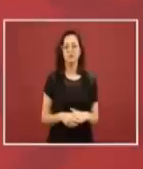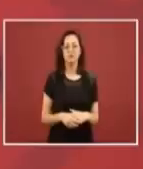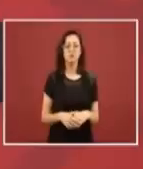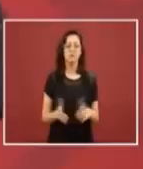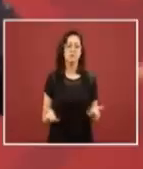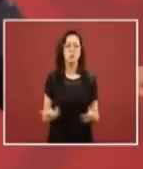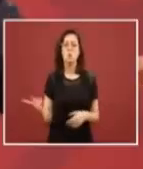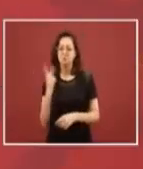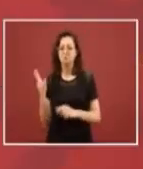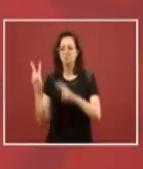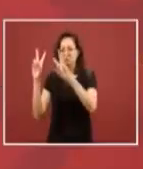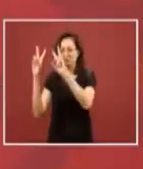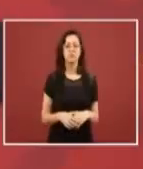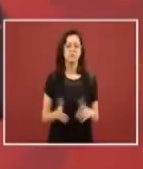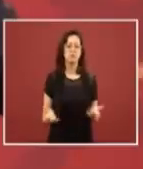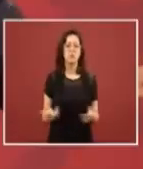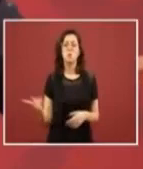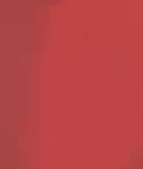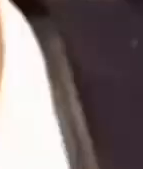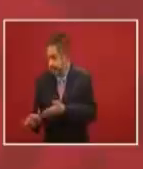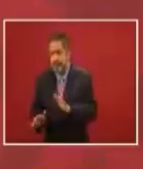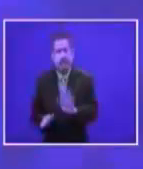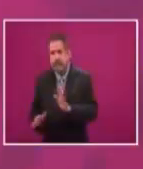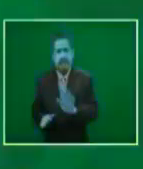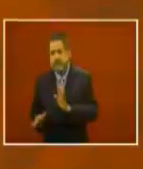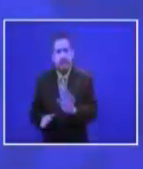cosa y otra cosa es otra cosa.